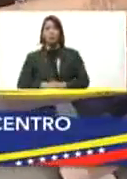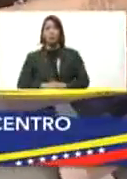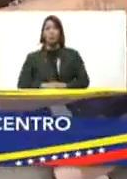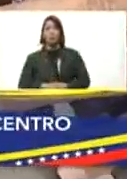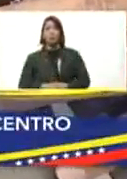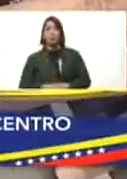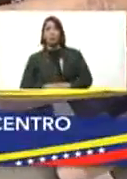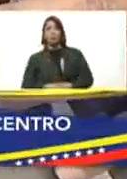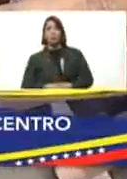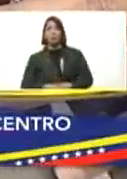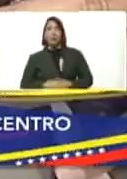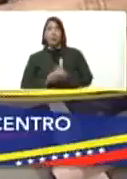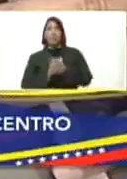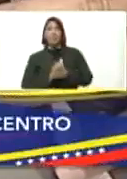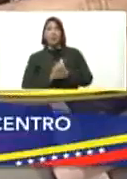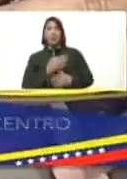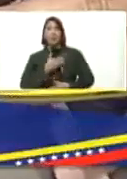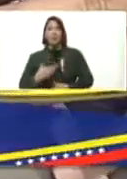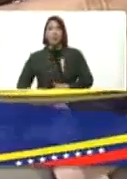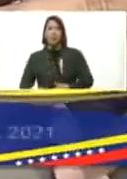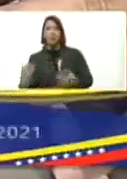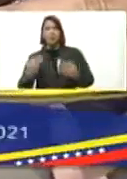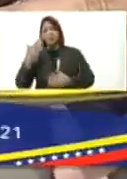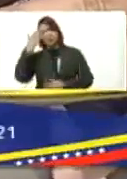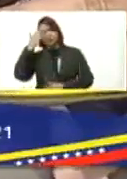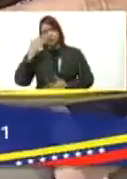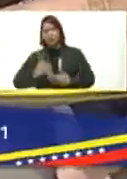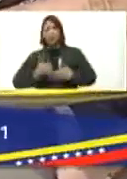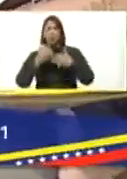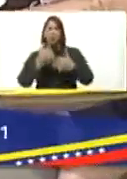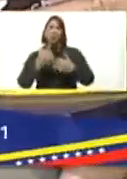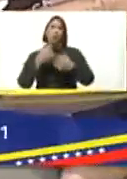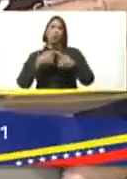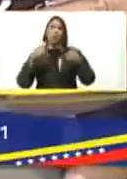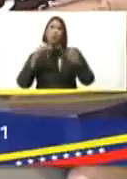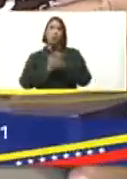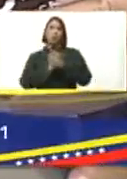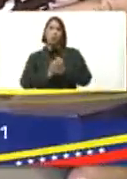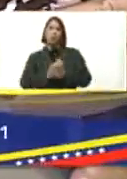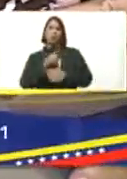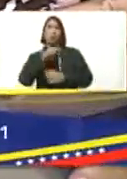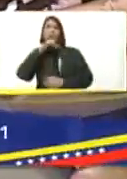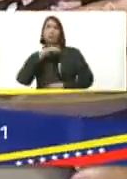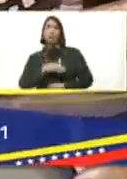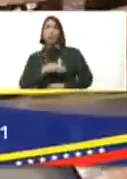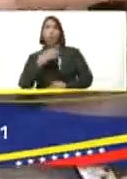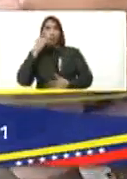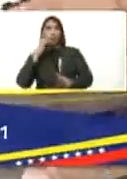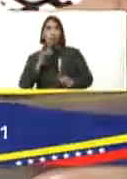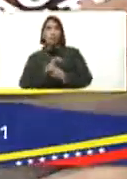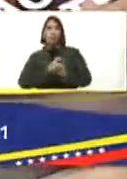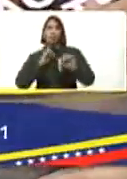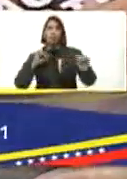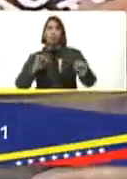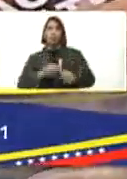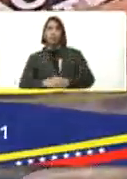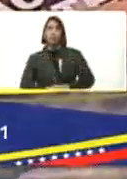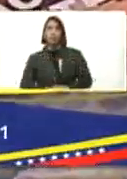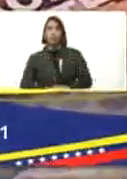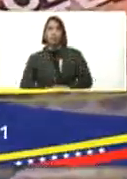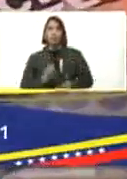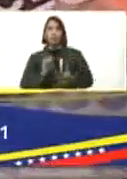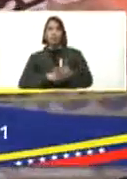para un amigo, para un presidente que siempre sabe cómo ayudar a otro amigo. Esta historia hubiera sido imposible sin